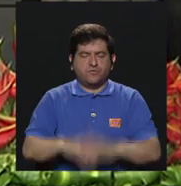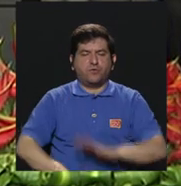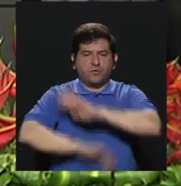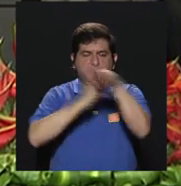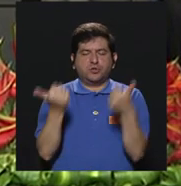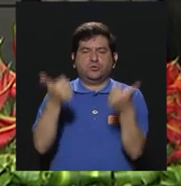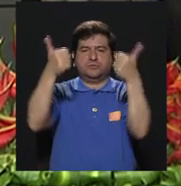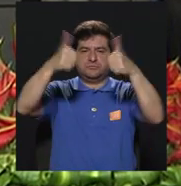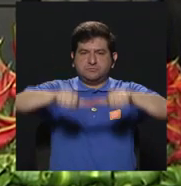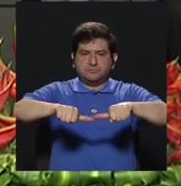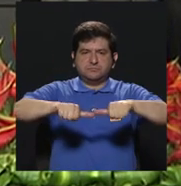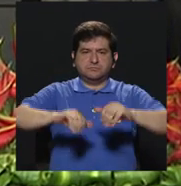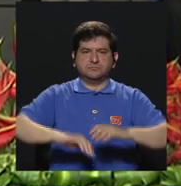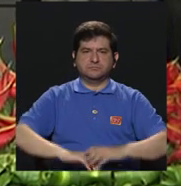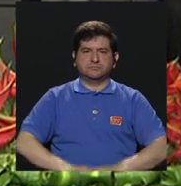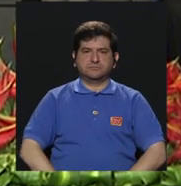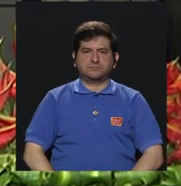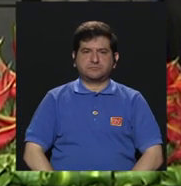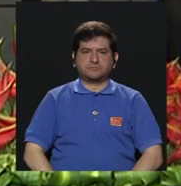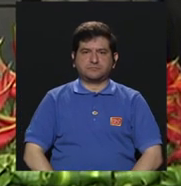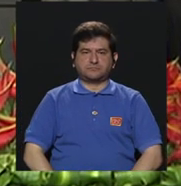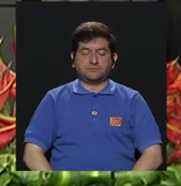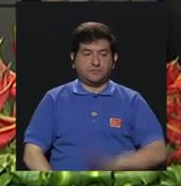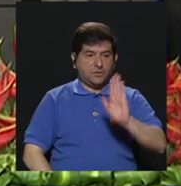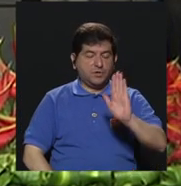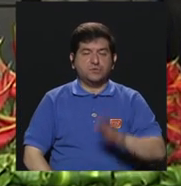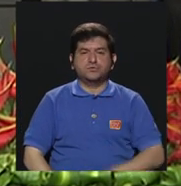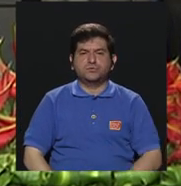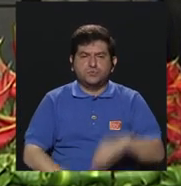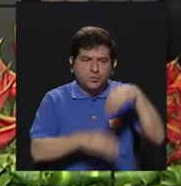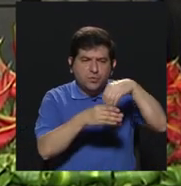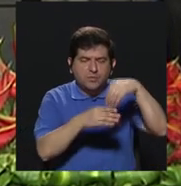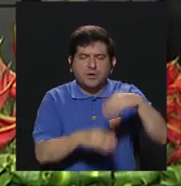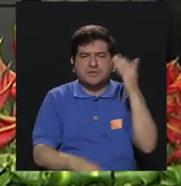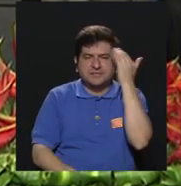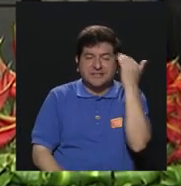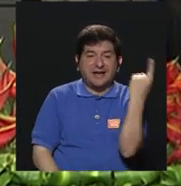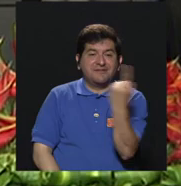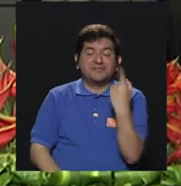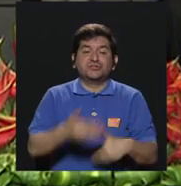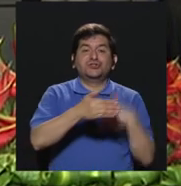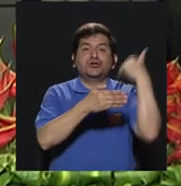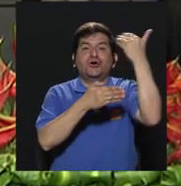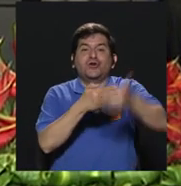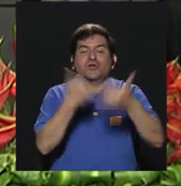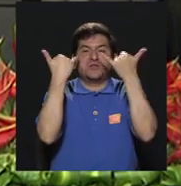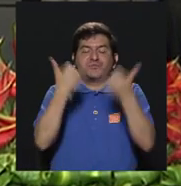unanimidad, cuya composición conocí solamente después de rendido el